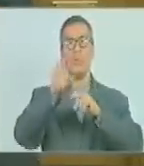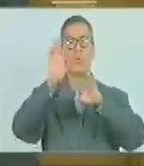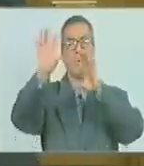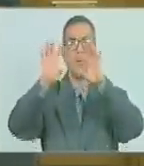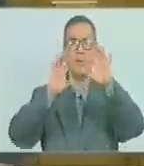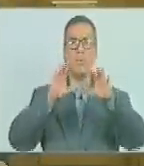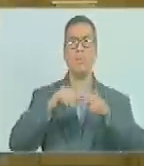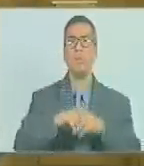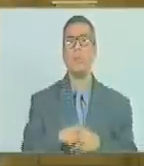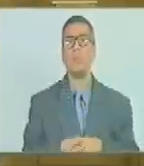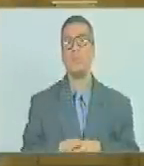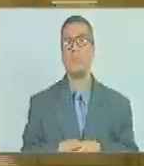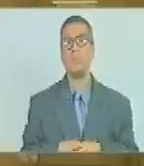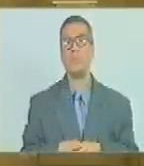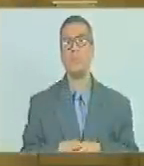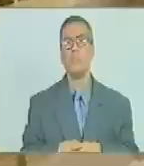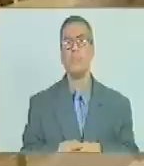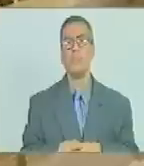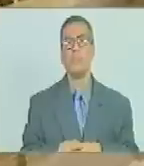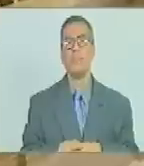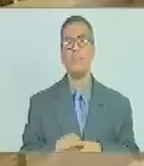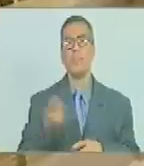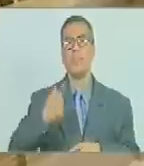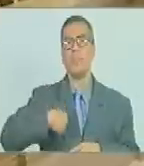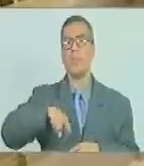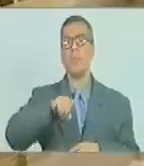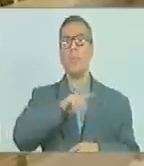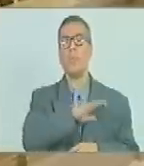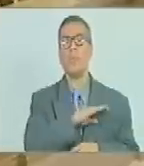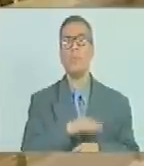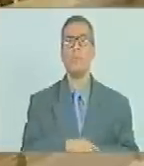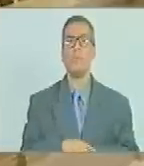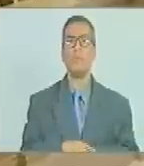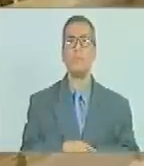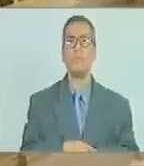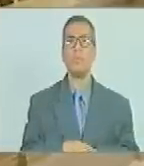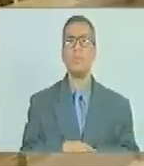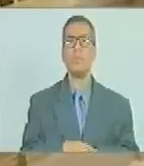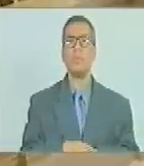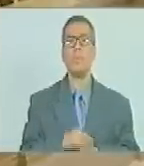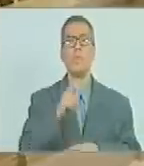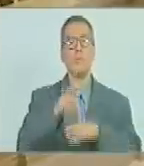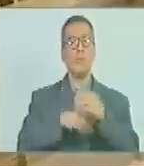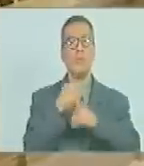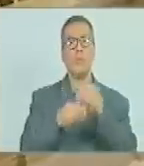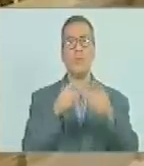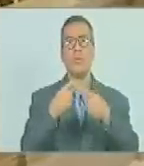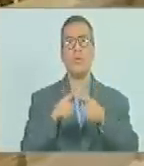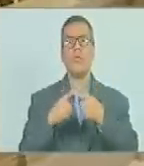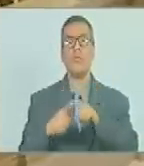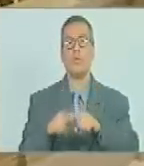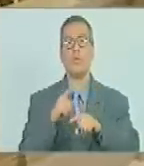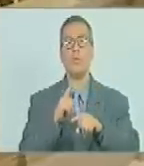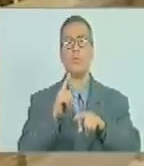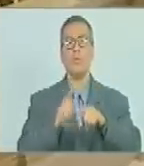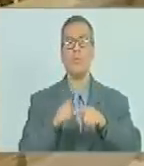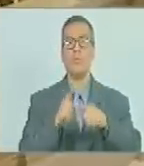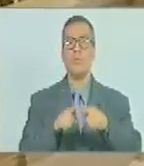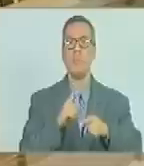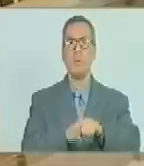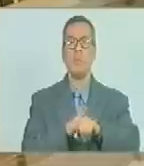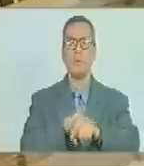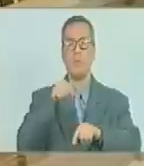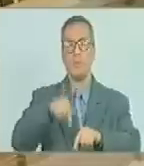naciones. Y nosotros, como lo hemos reiterado en múltiples ocasiones, en estos